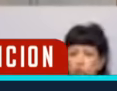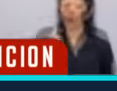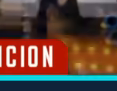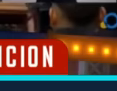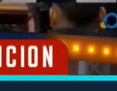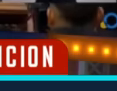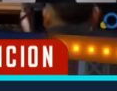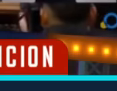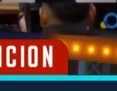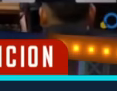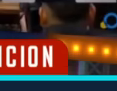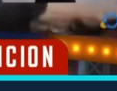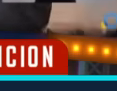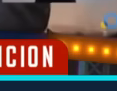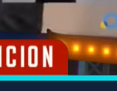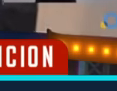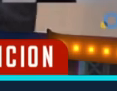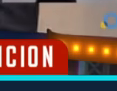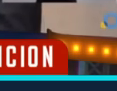juro.